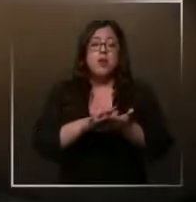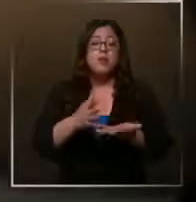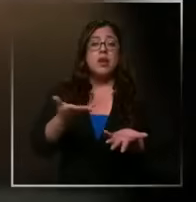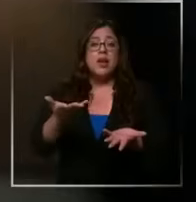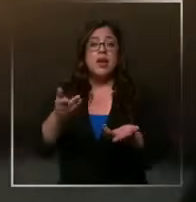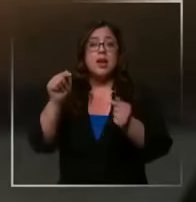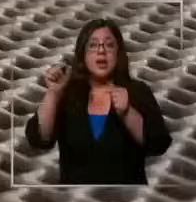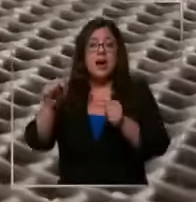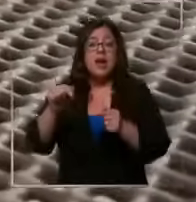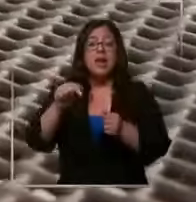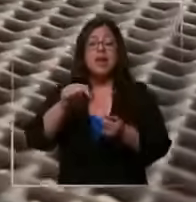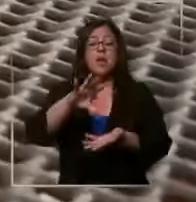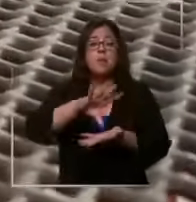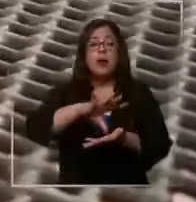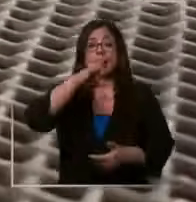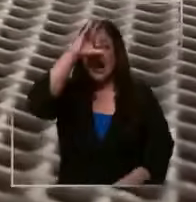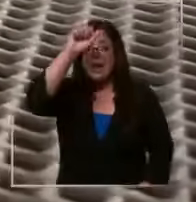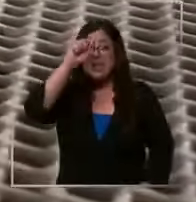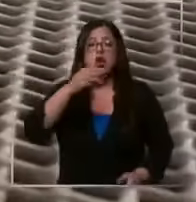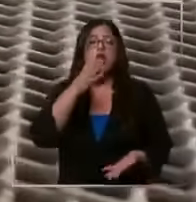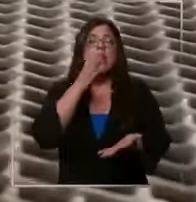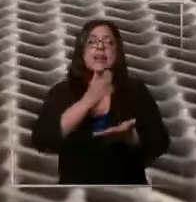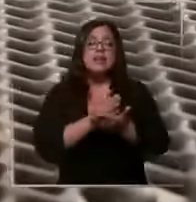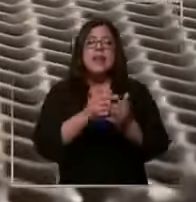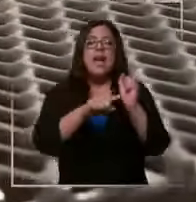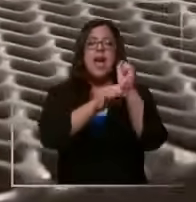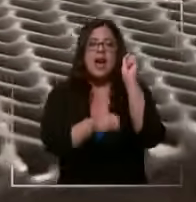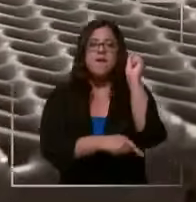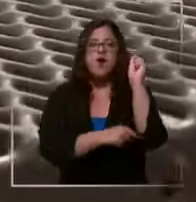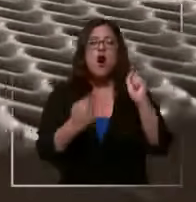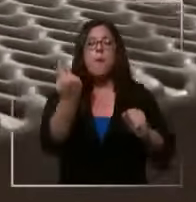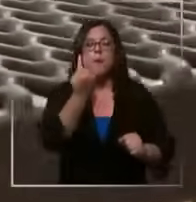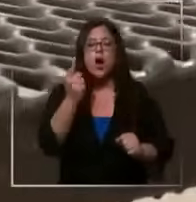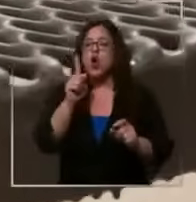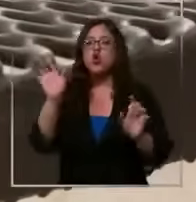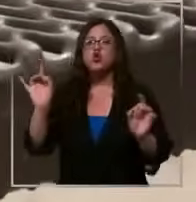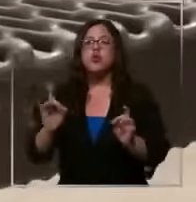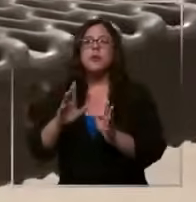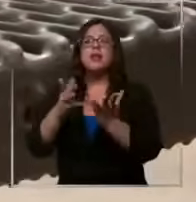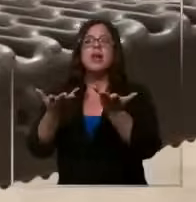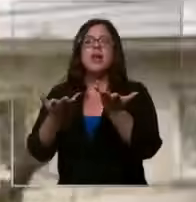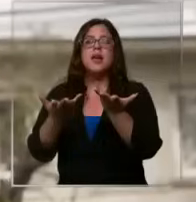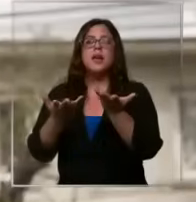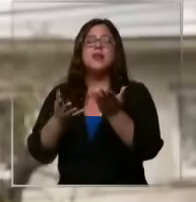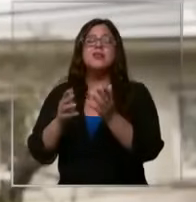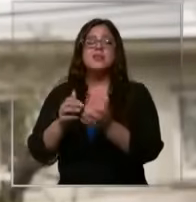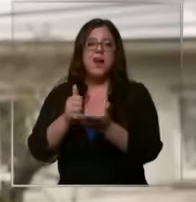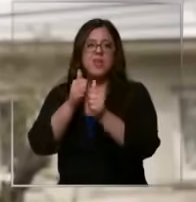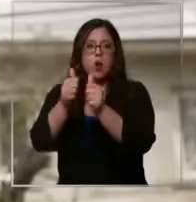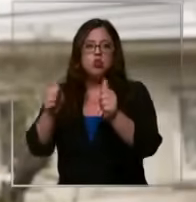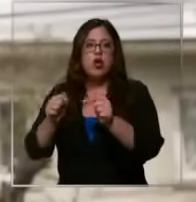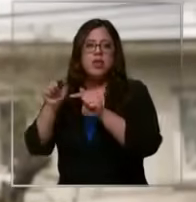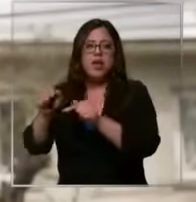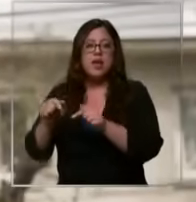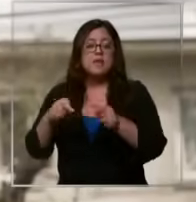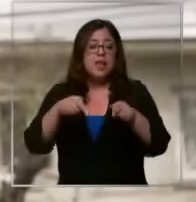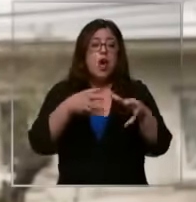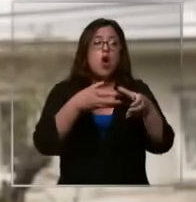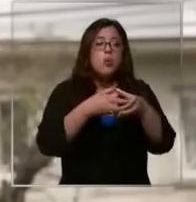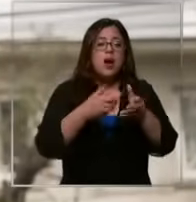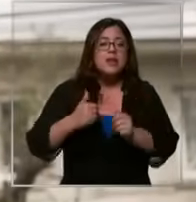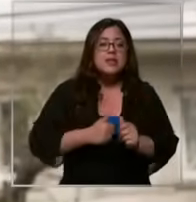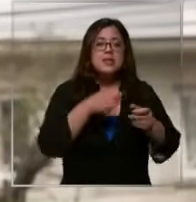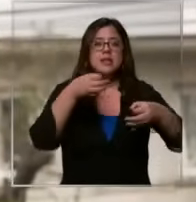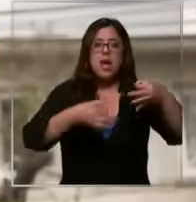argentino, exigen la participación de un abogado particular. No basta con la presencia de la autoridad central, en este caso, la Corporación de